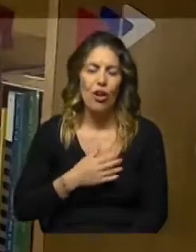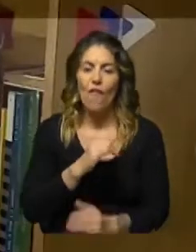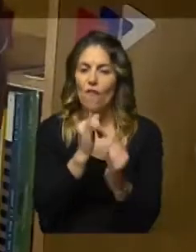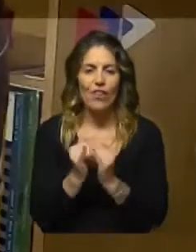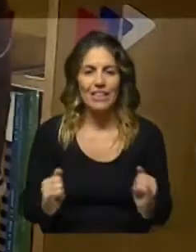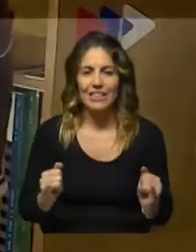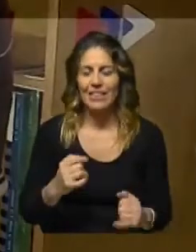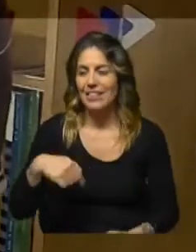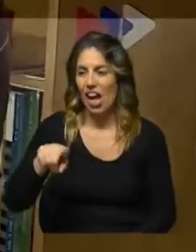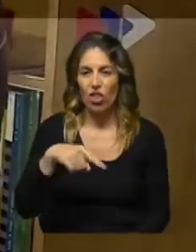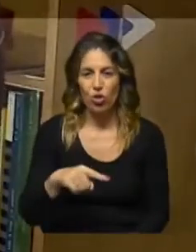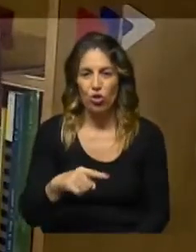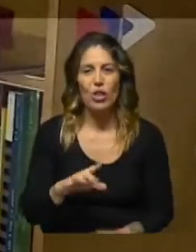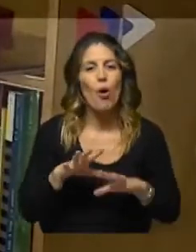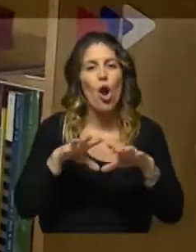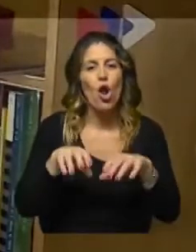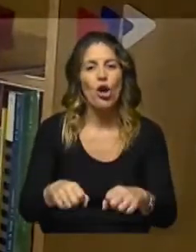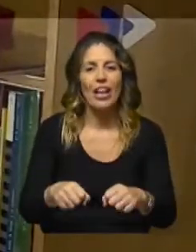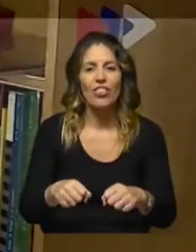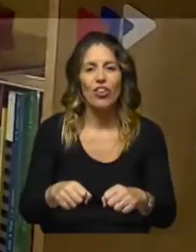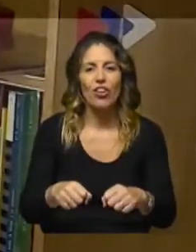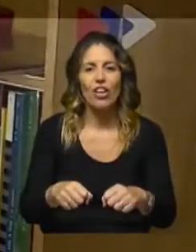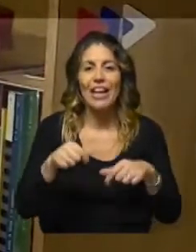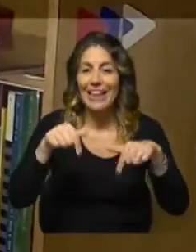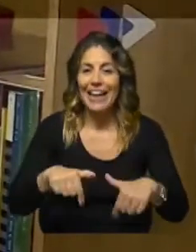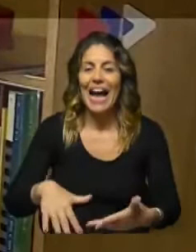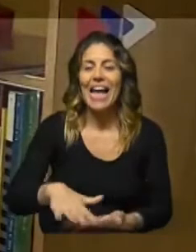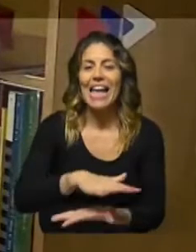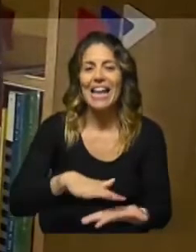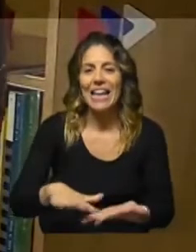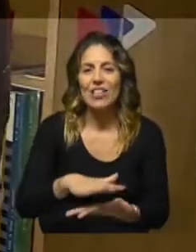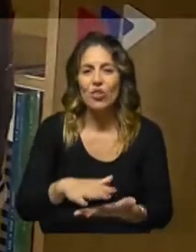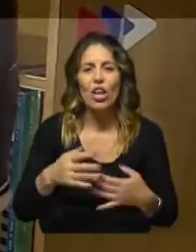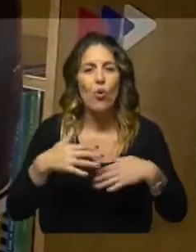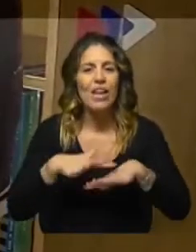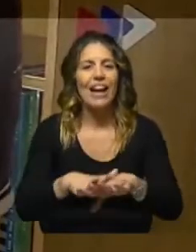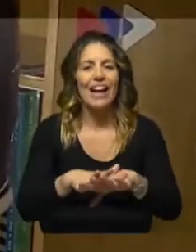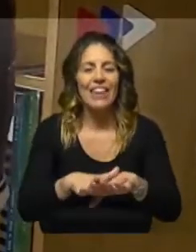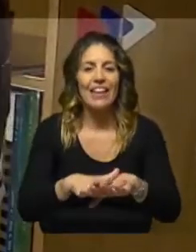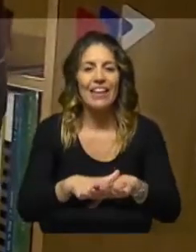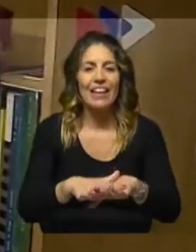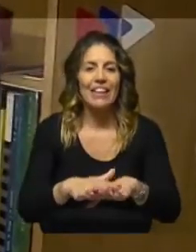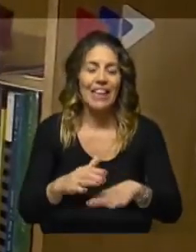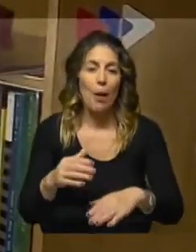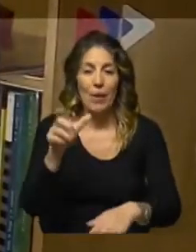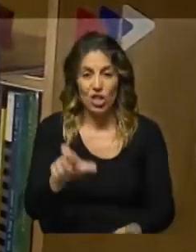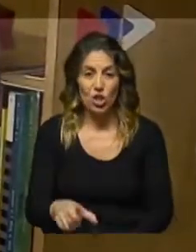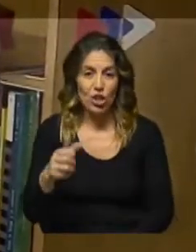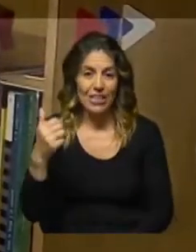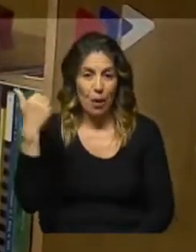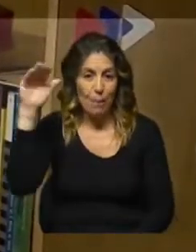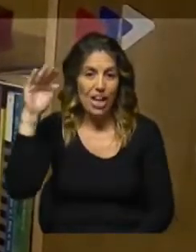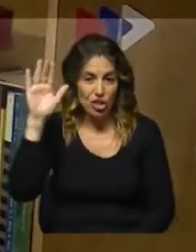felices, que es que aquí en la zona hay una red de adultos mayores, y algunos de